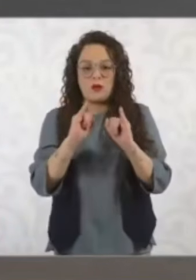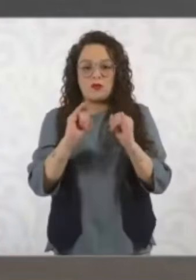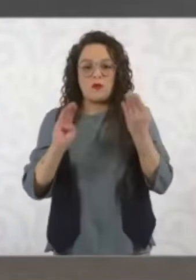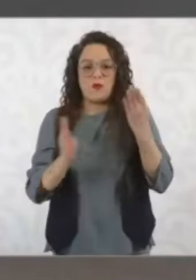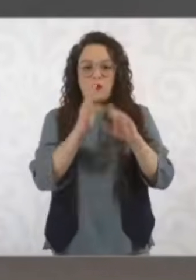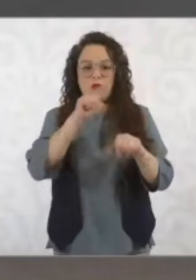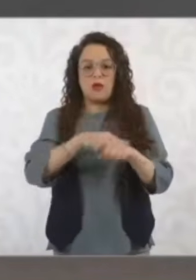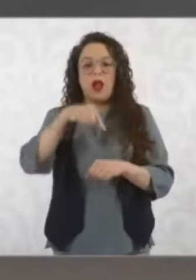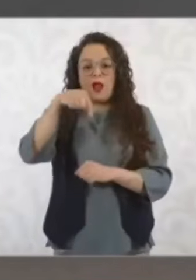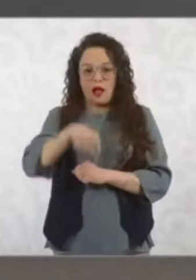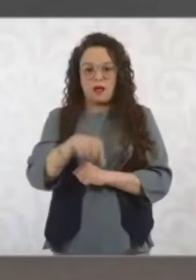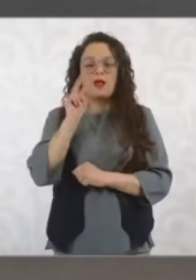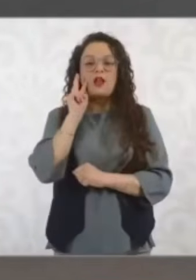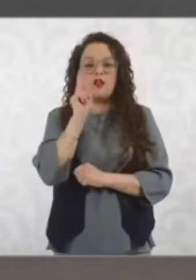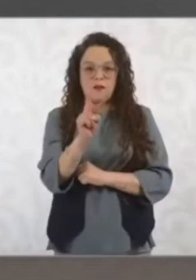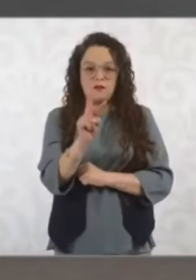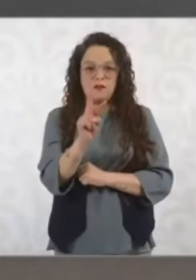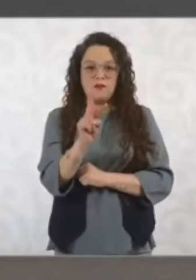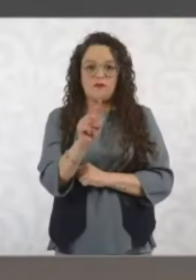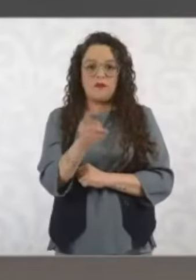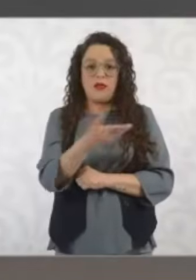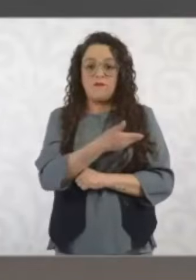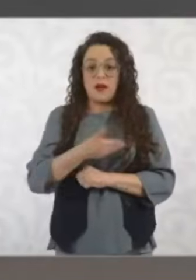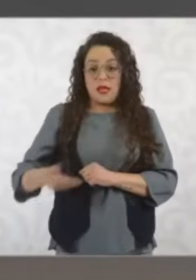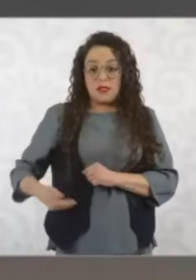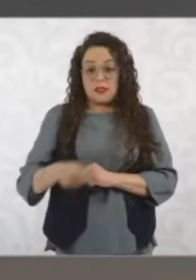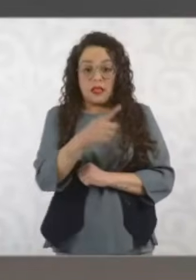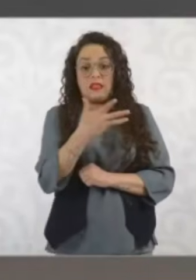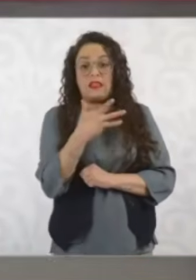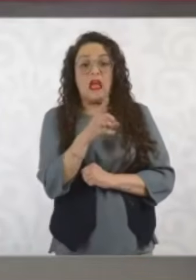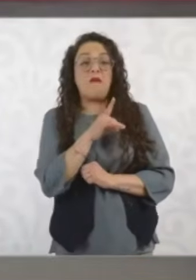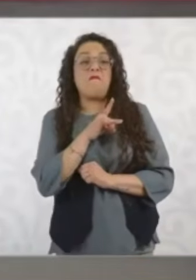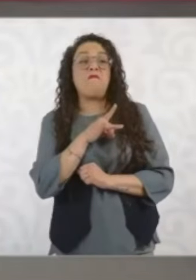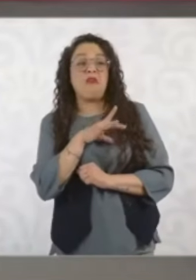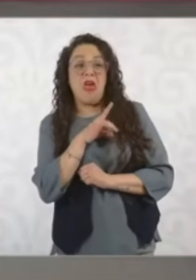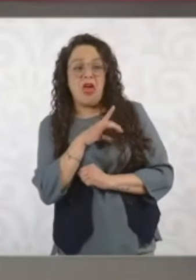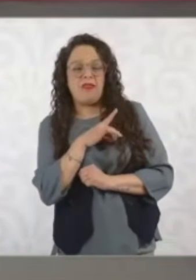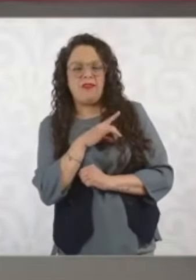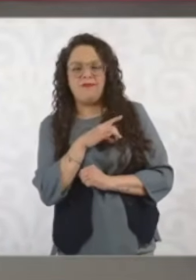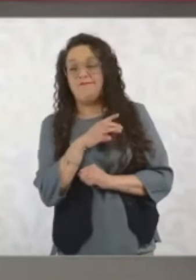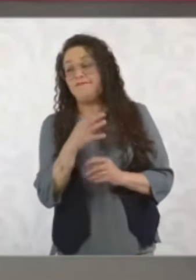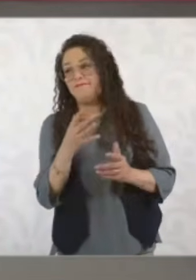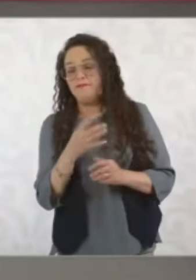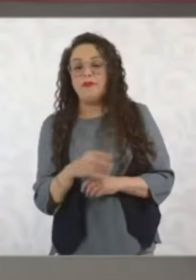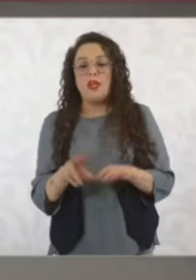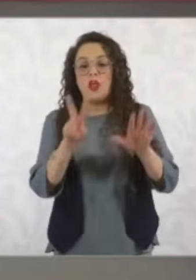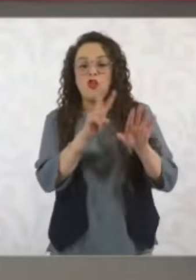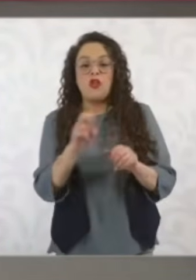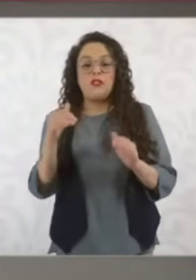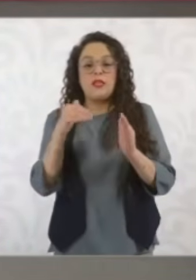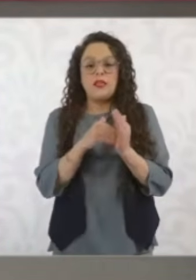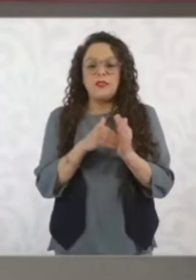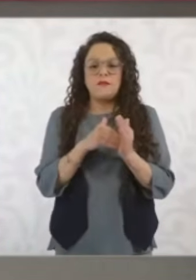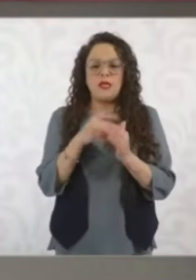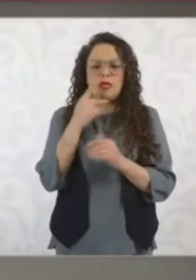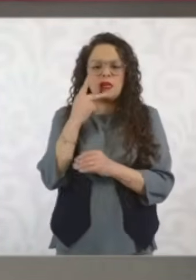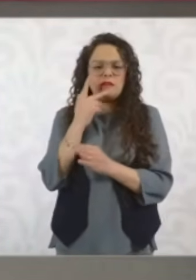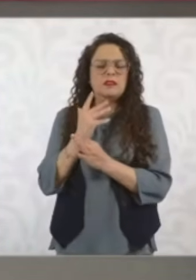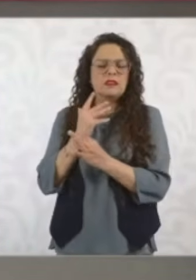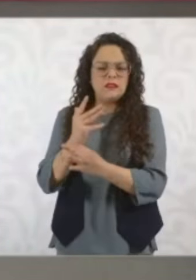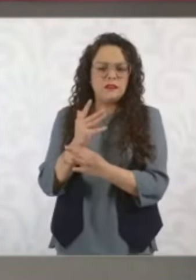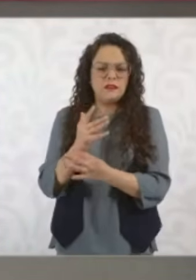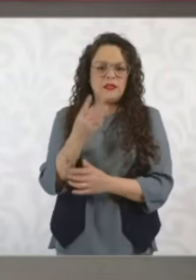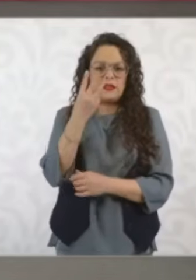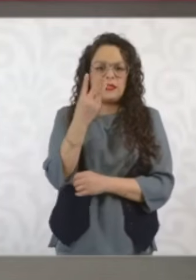este programa, hay miedo de la presidenta. 200,000 menciones, el 3 de enero, el pico